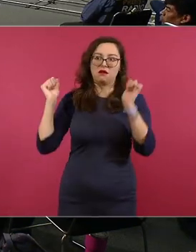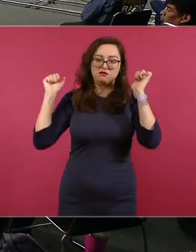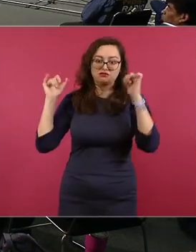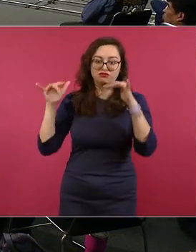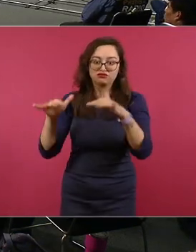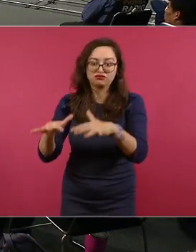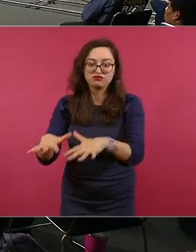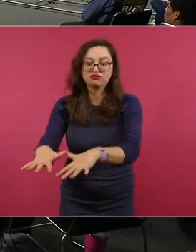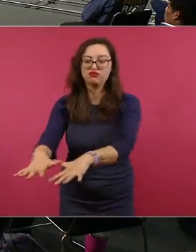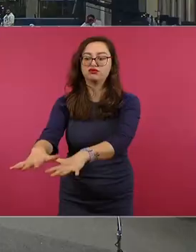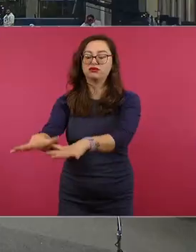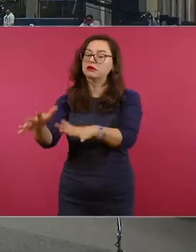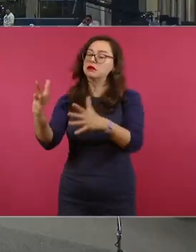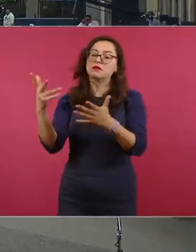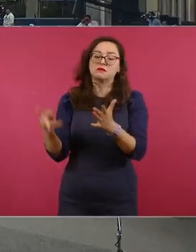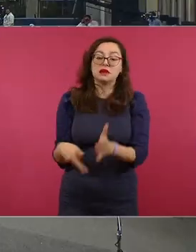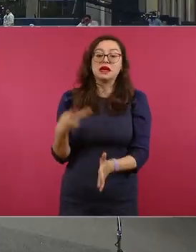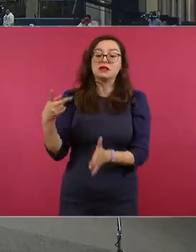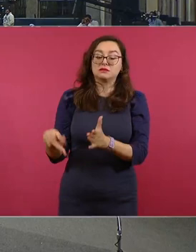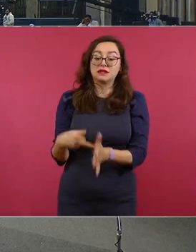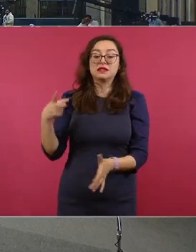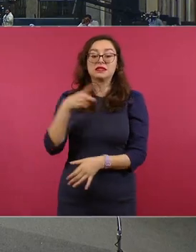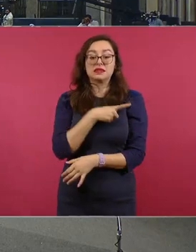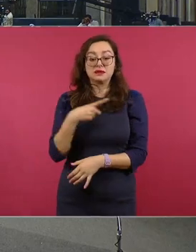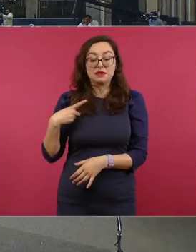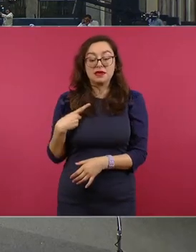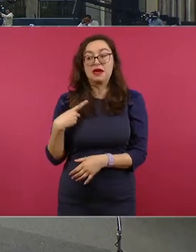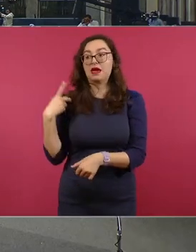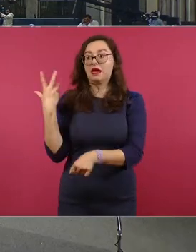¿Qué otra cosa tú comentabas? Esto.